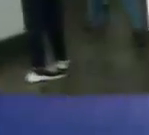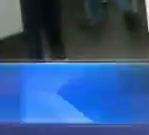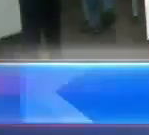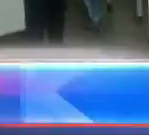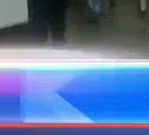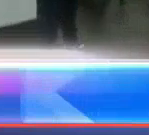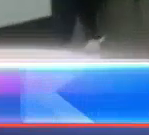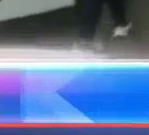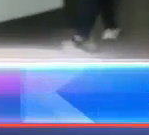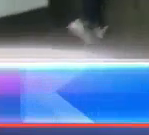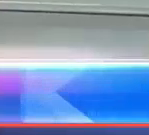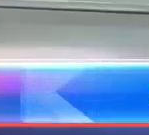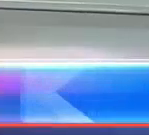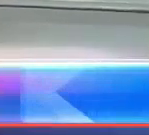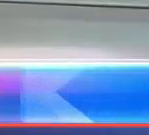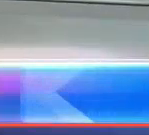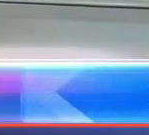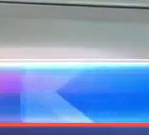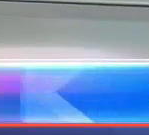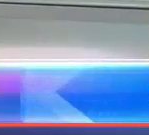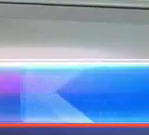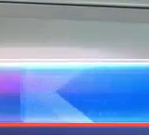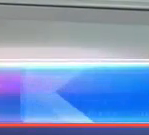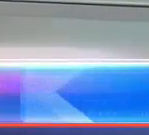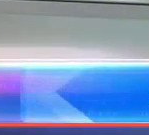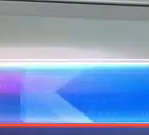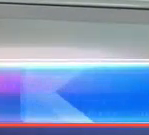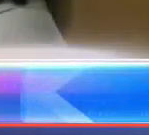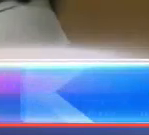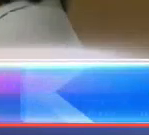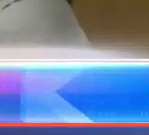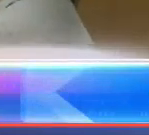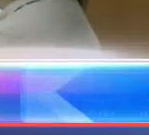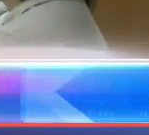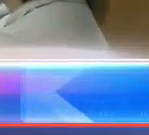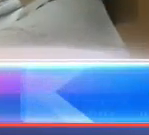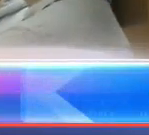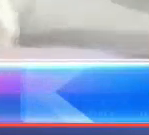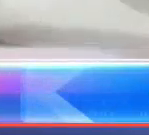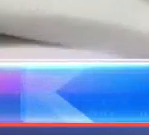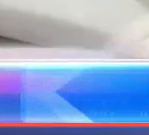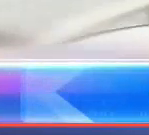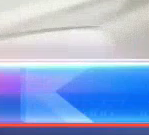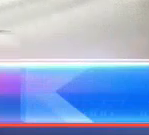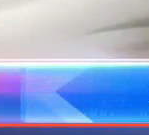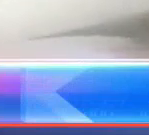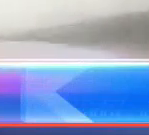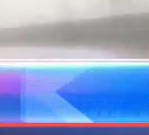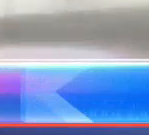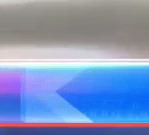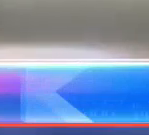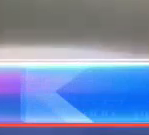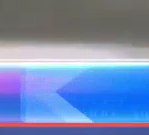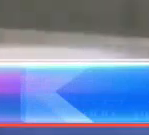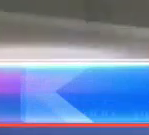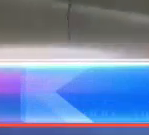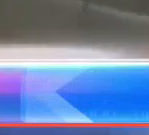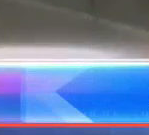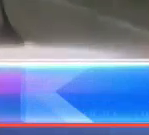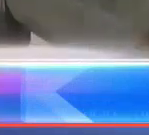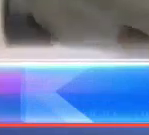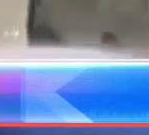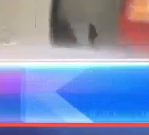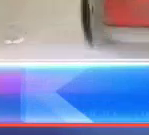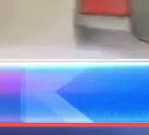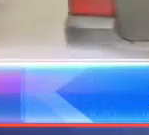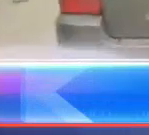Policía y Fiscalía allanaron las oficinas del Servicio de Rentas Internas en Guayaquil por presunta defraudación tributaria y